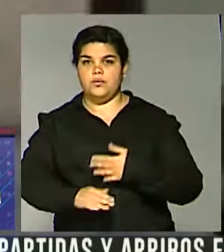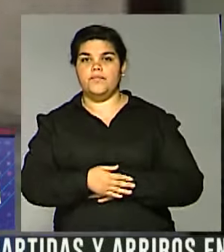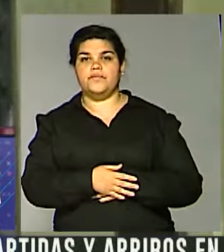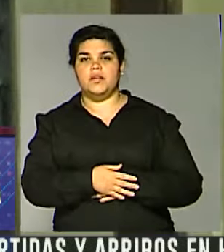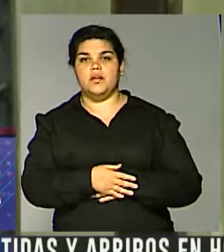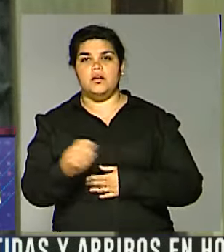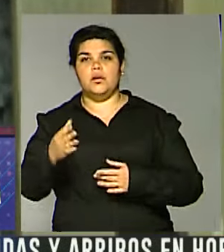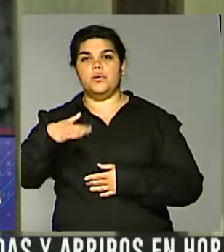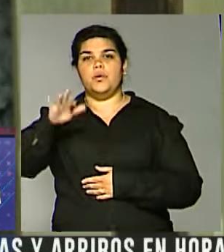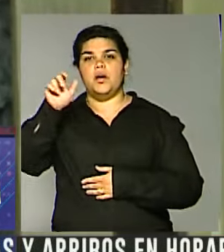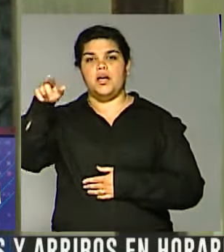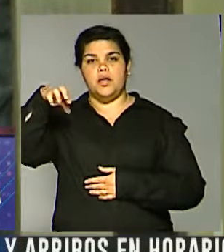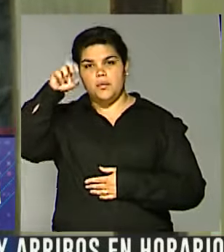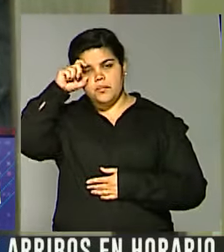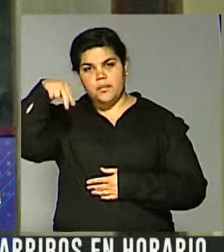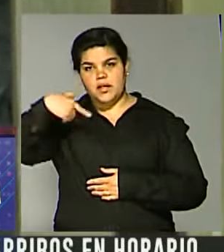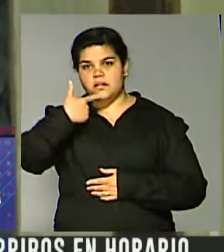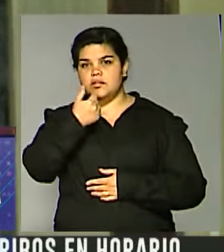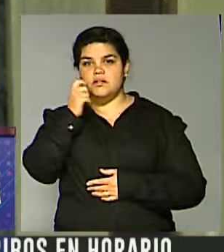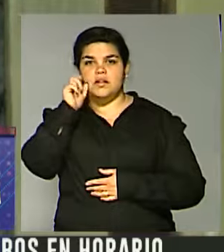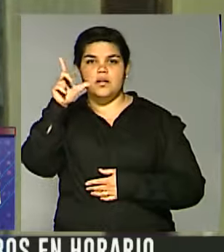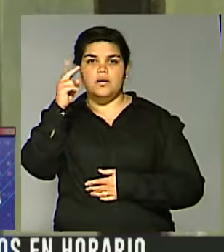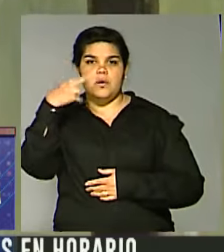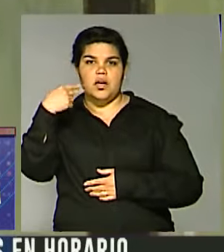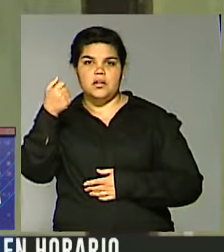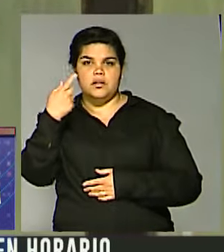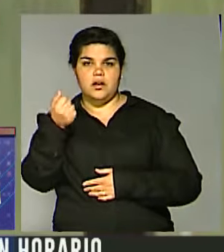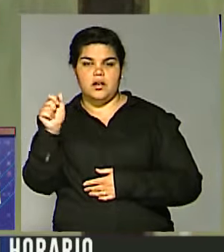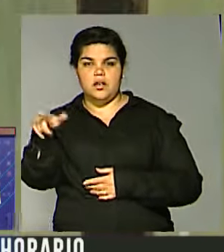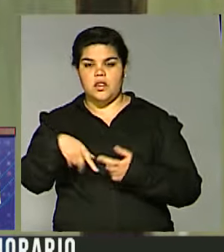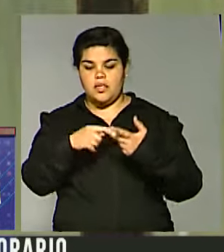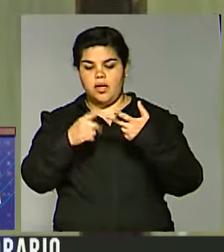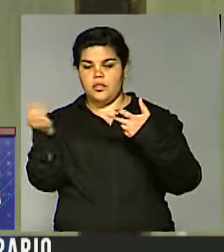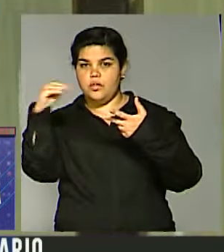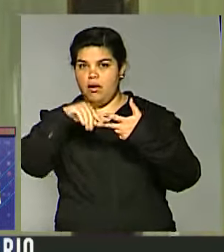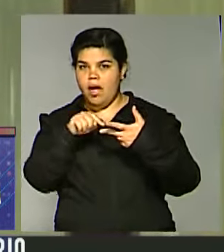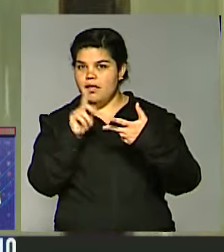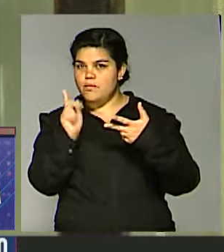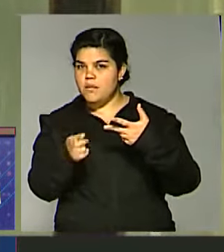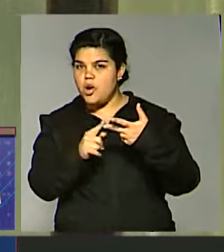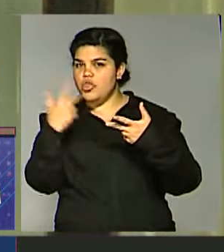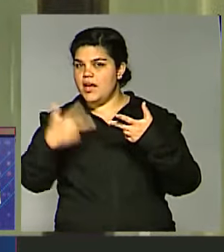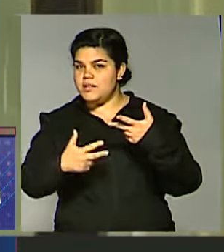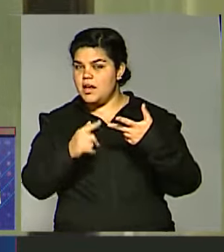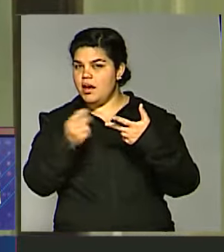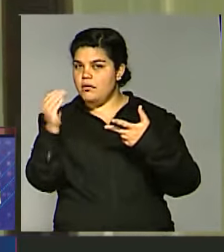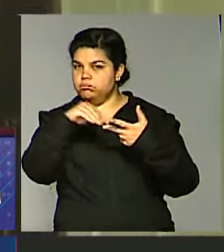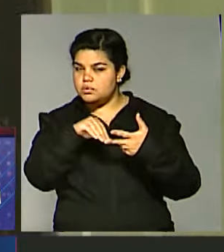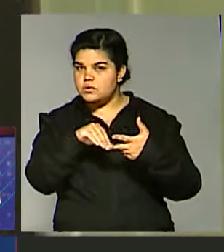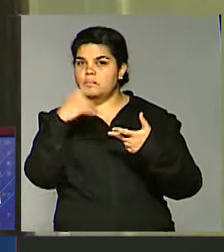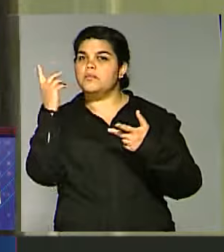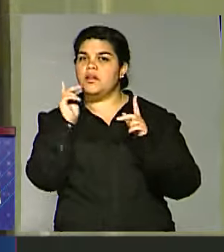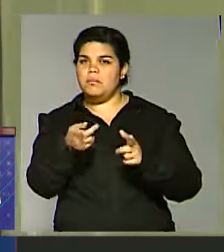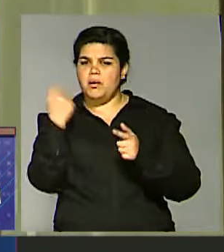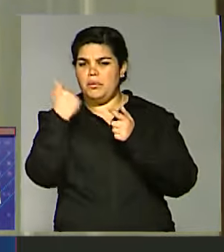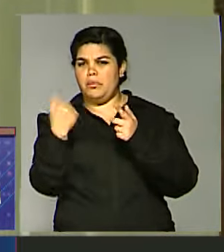de Pensilvania estarían, dentro de esta tercera oleada, pero tiene que ver con los miles de casos que se